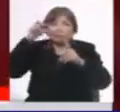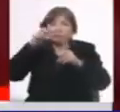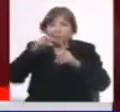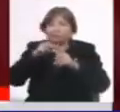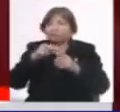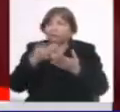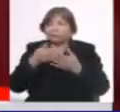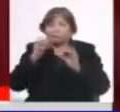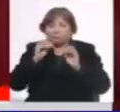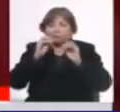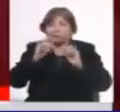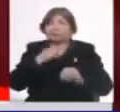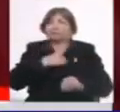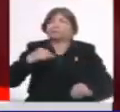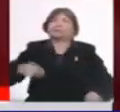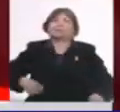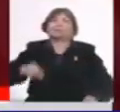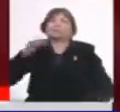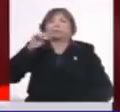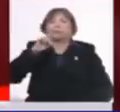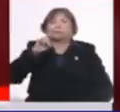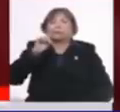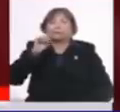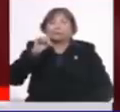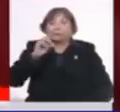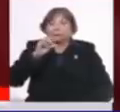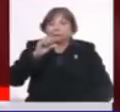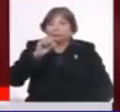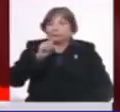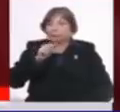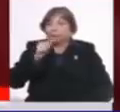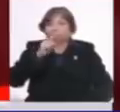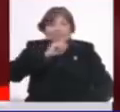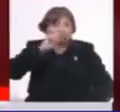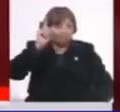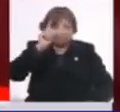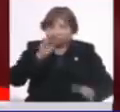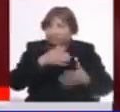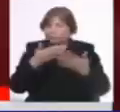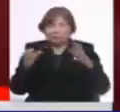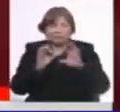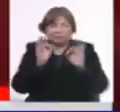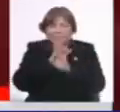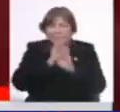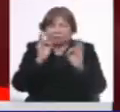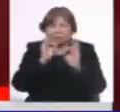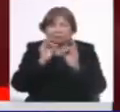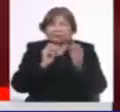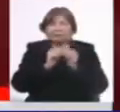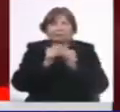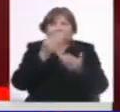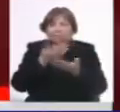le nombró como ministro al señor Mariano González. No hubo ninguna acción para combatir